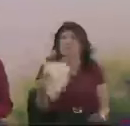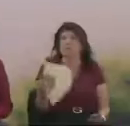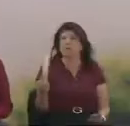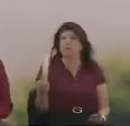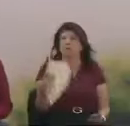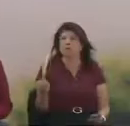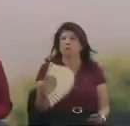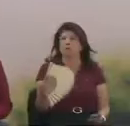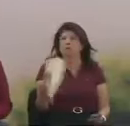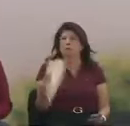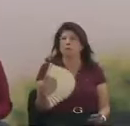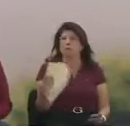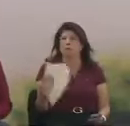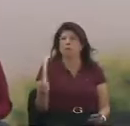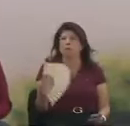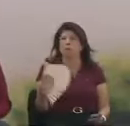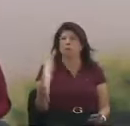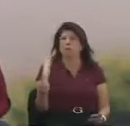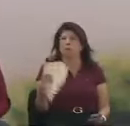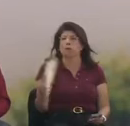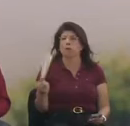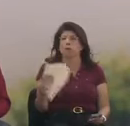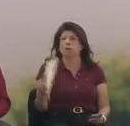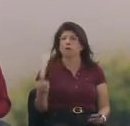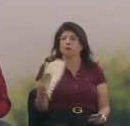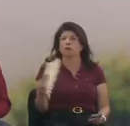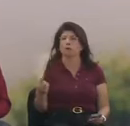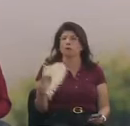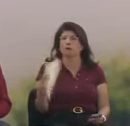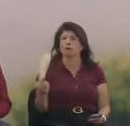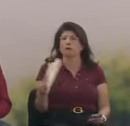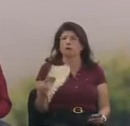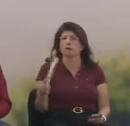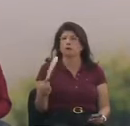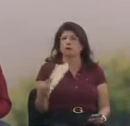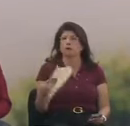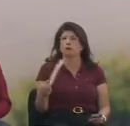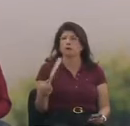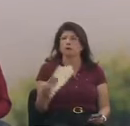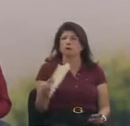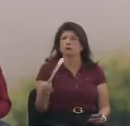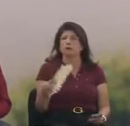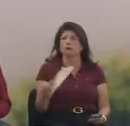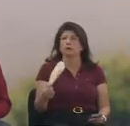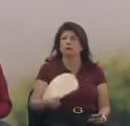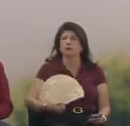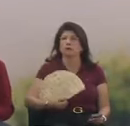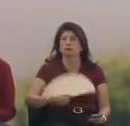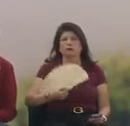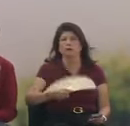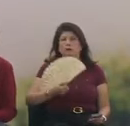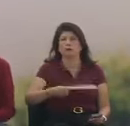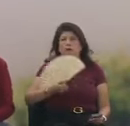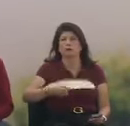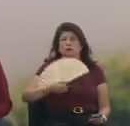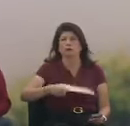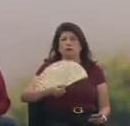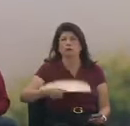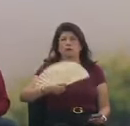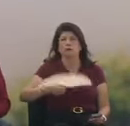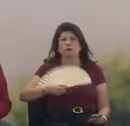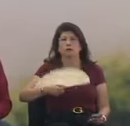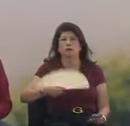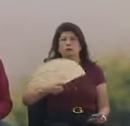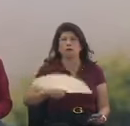Amigas y amigos de Chalco, hoy es un día de fiesta y le damos la bienvenida a